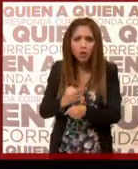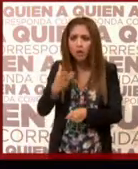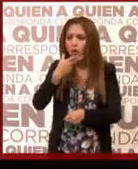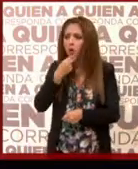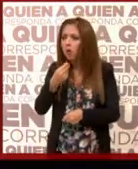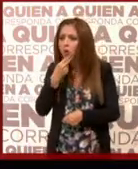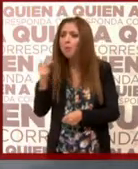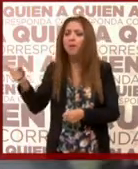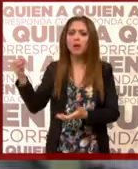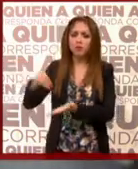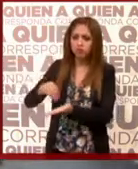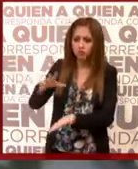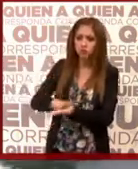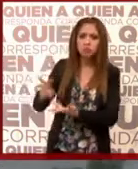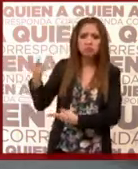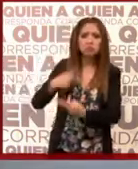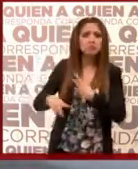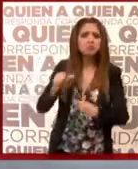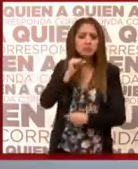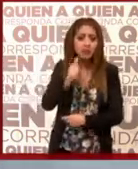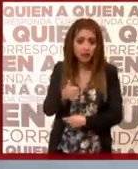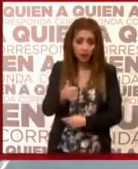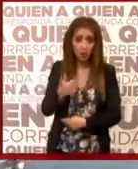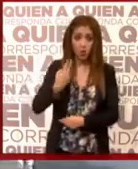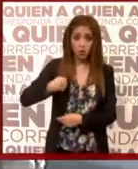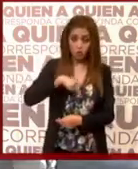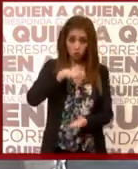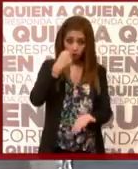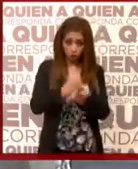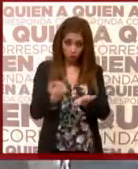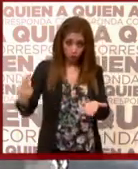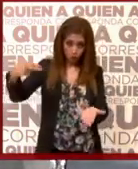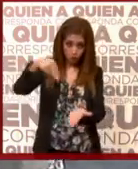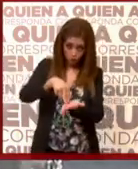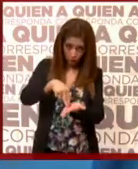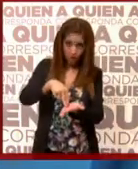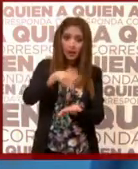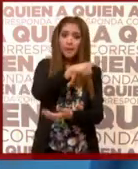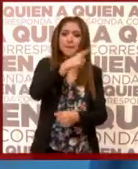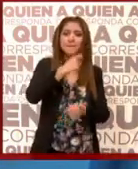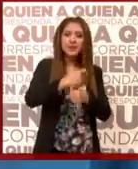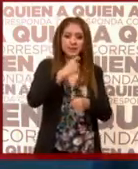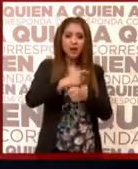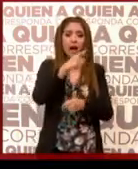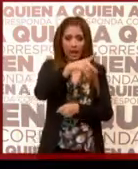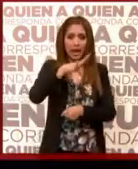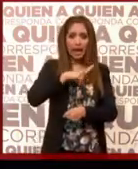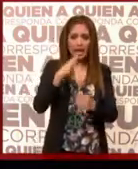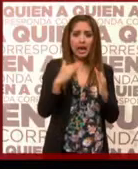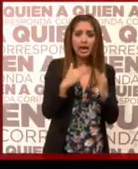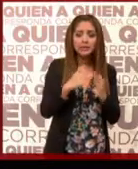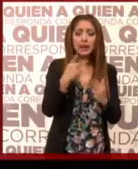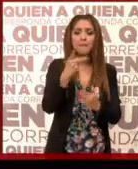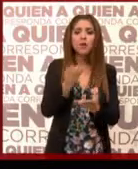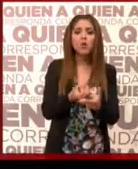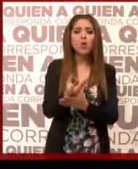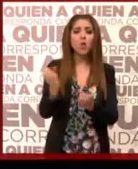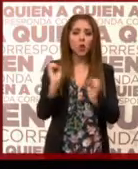nunca le han dado un citatorio. Quisimos platicar con el presunto agresor y aunque nos dijeron que estaba en casa, no dio la cara. Pues yo quiero que se haga